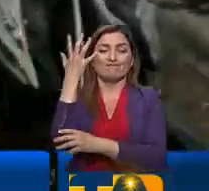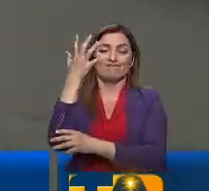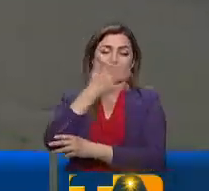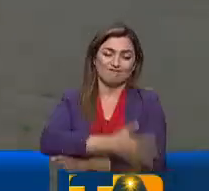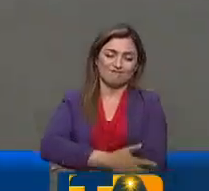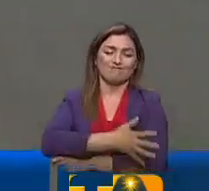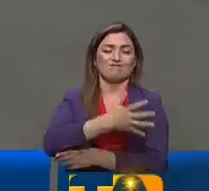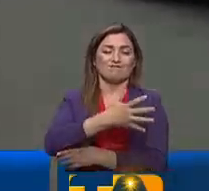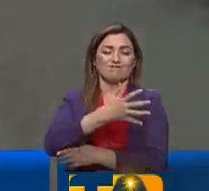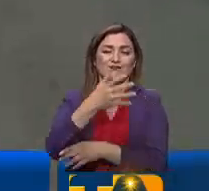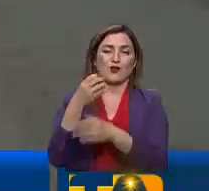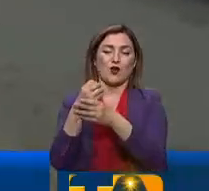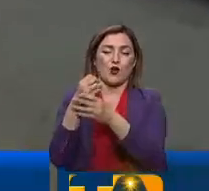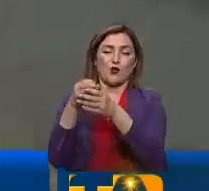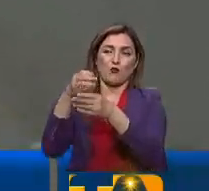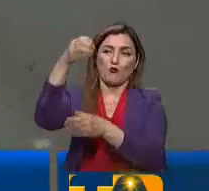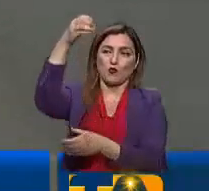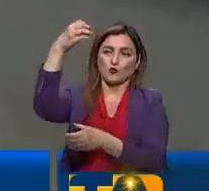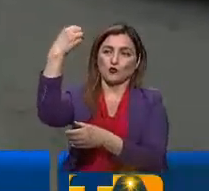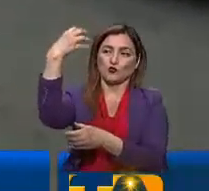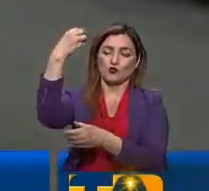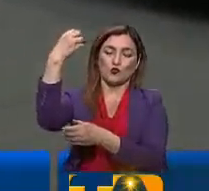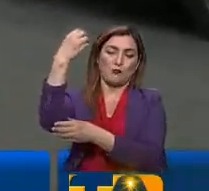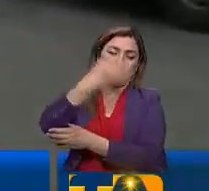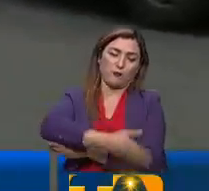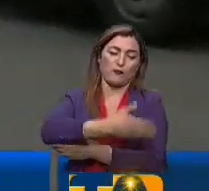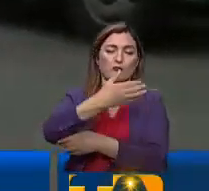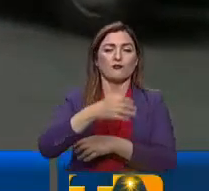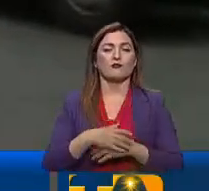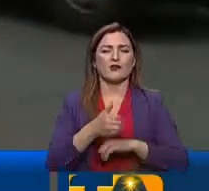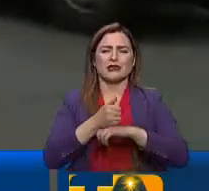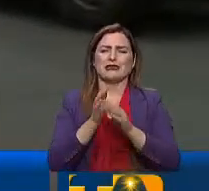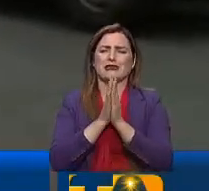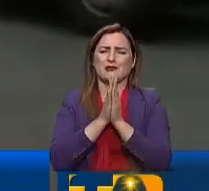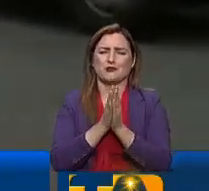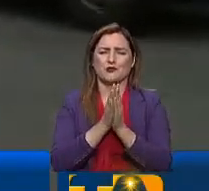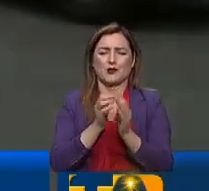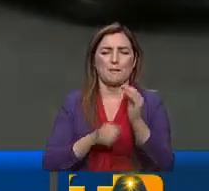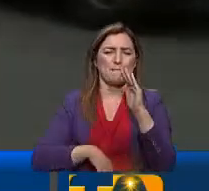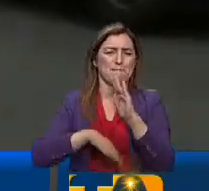de luz. Las autoridades recomiendan reducir la velocidad en los tramos de mayor